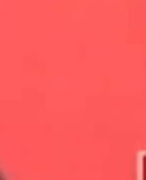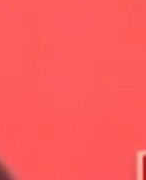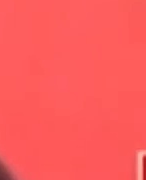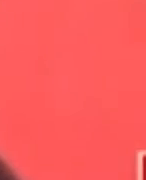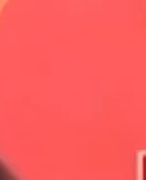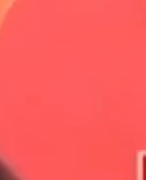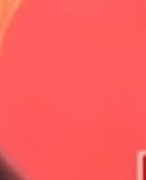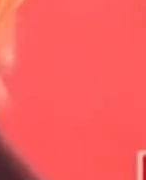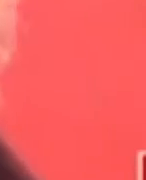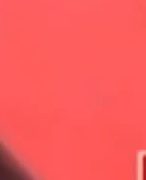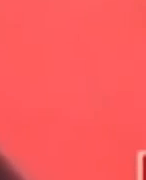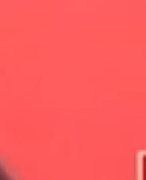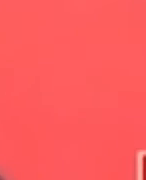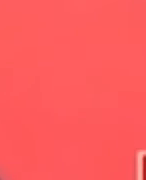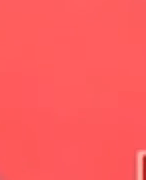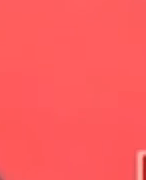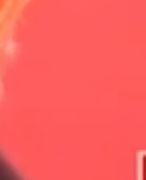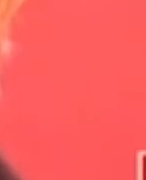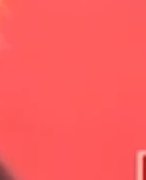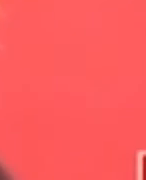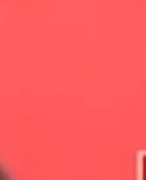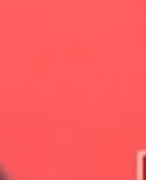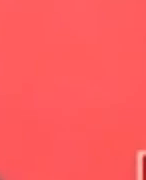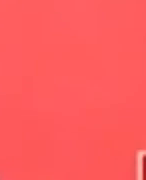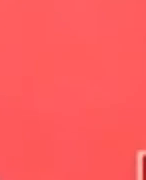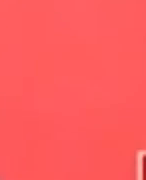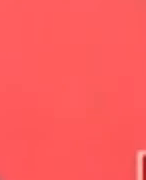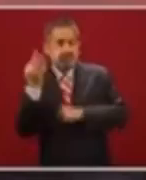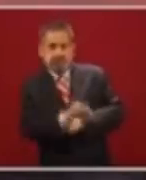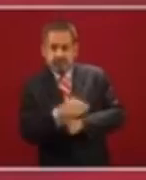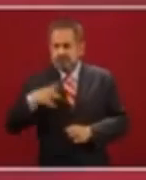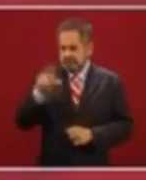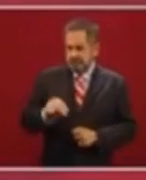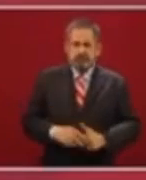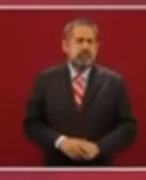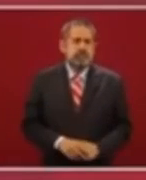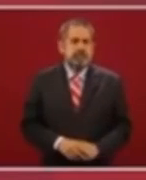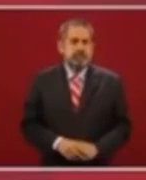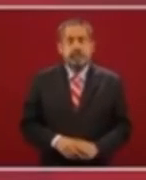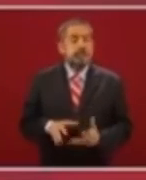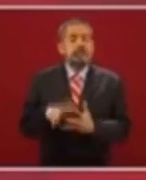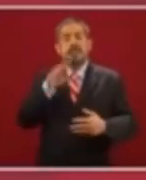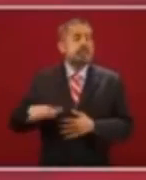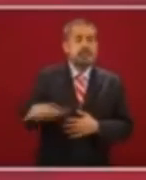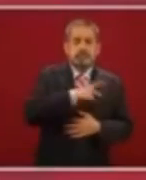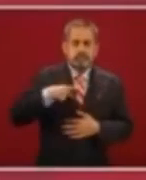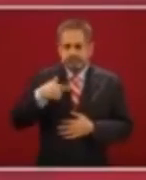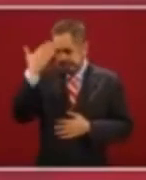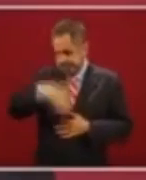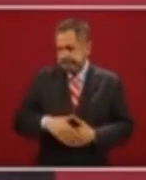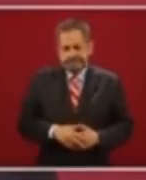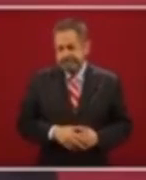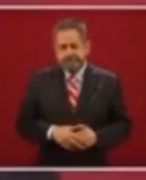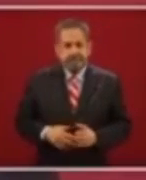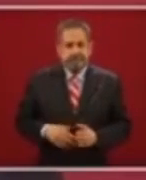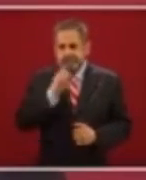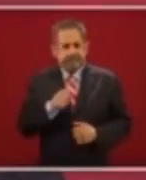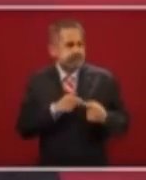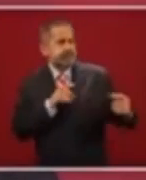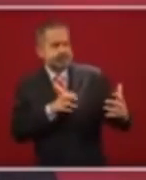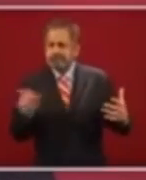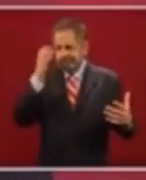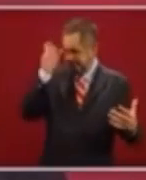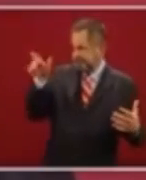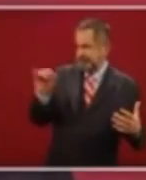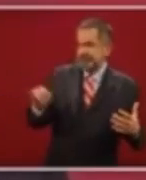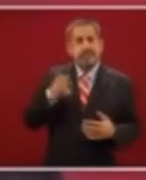Tengo 3 principios que me guían: no mentir, no robar y no traicionar al pueblo. Y la mayoría de la gente lo sabe, y también lo saben hasta